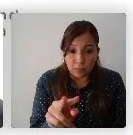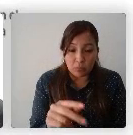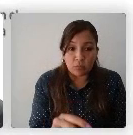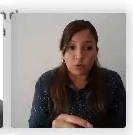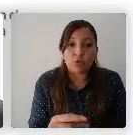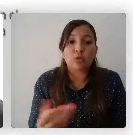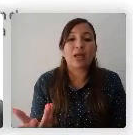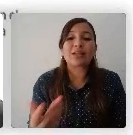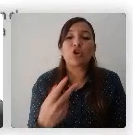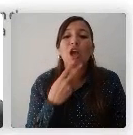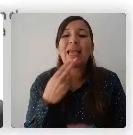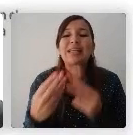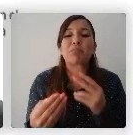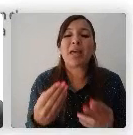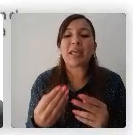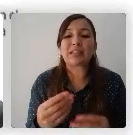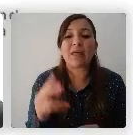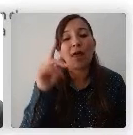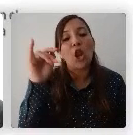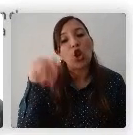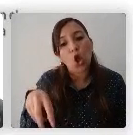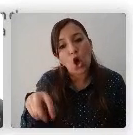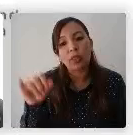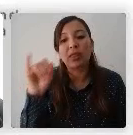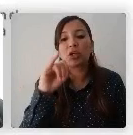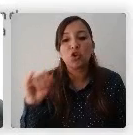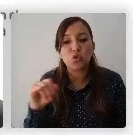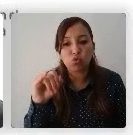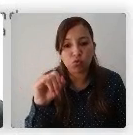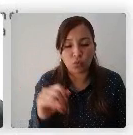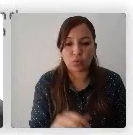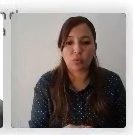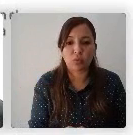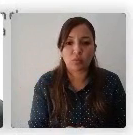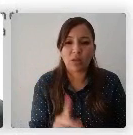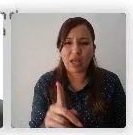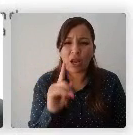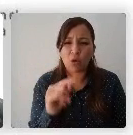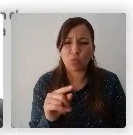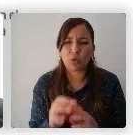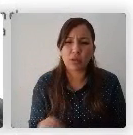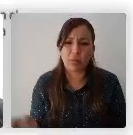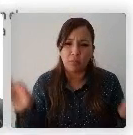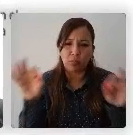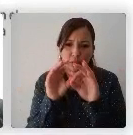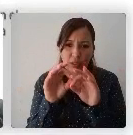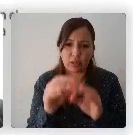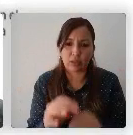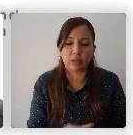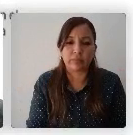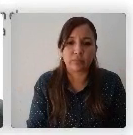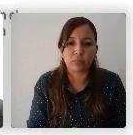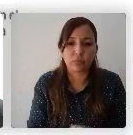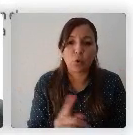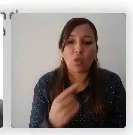las experiencias, tanto del norte como del sur, ¿no? Pero es un tema muy importante, ¿no? Cuando hablamos